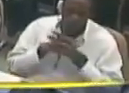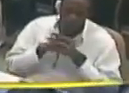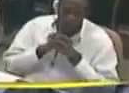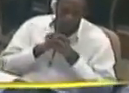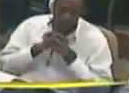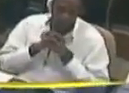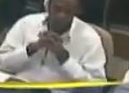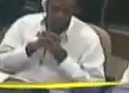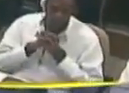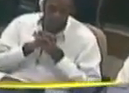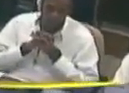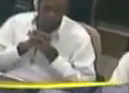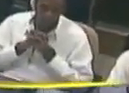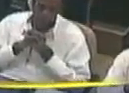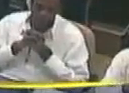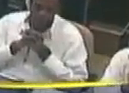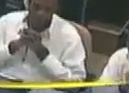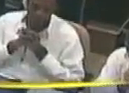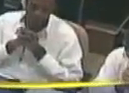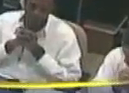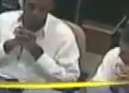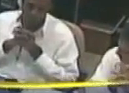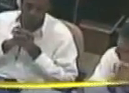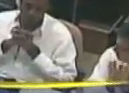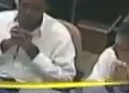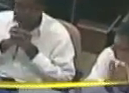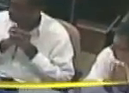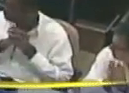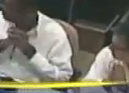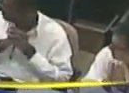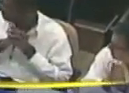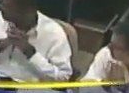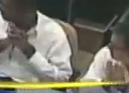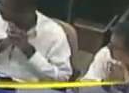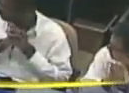Al hermano Keith Mitchell, primer ministro de Granada.